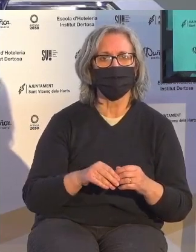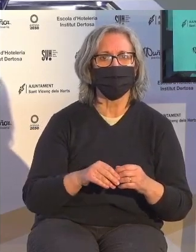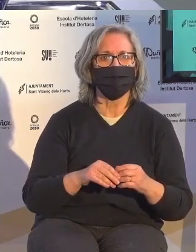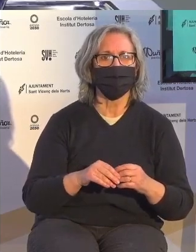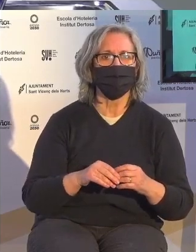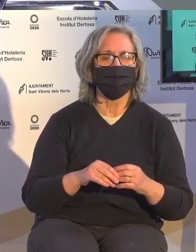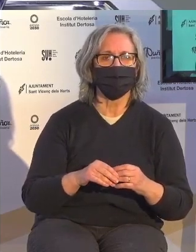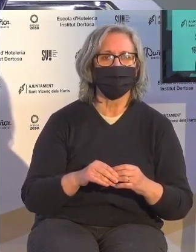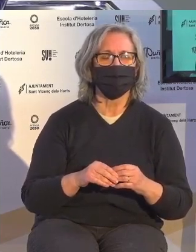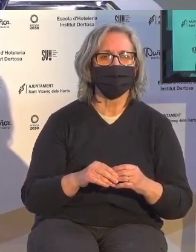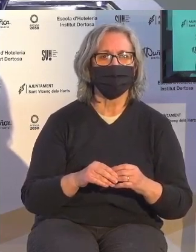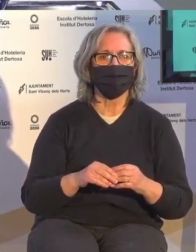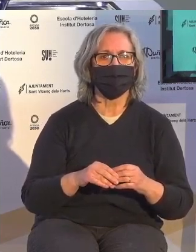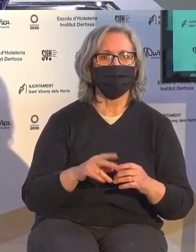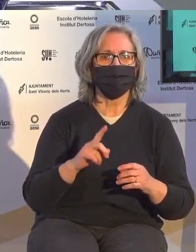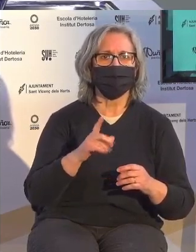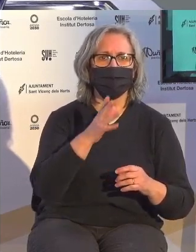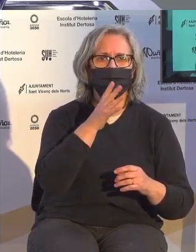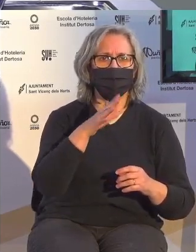solo suficiente